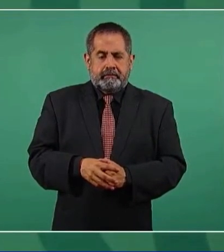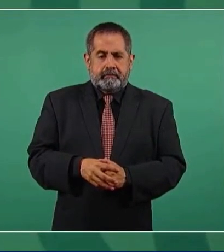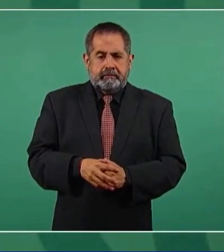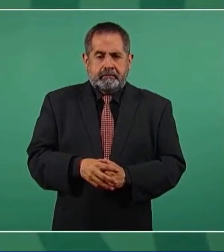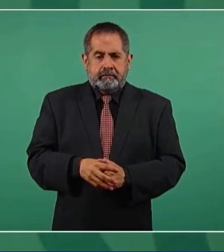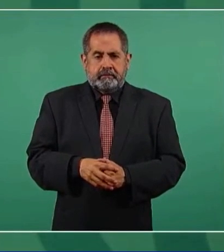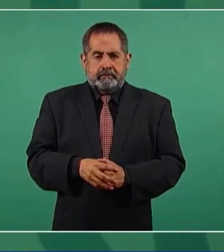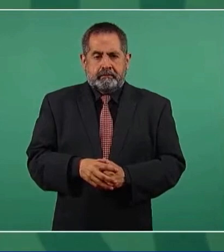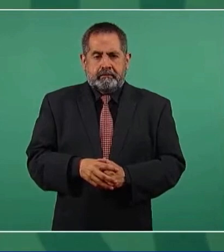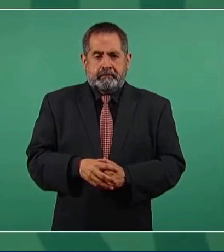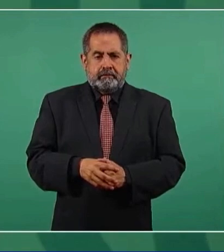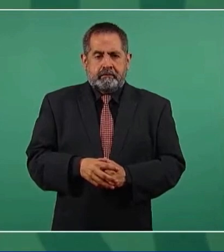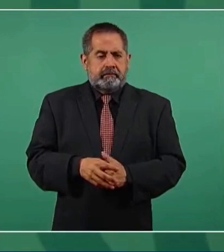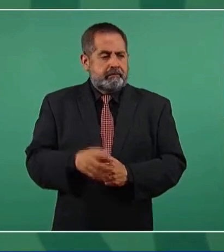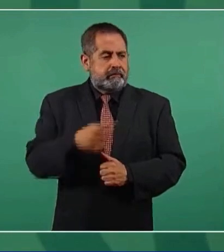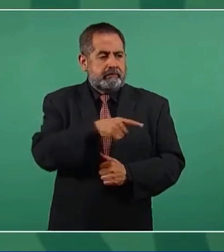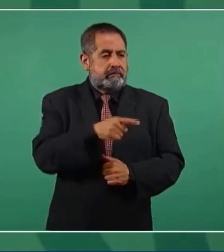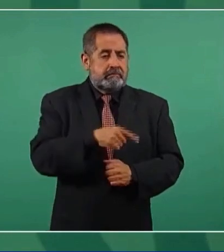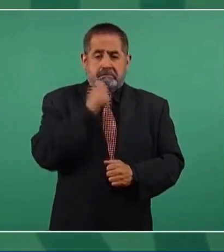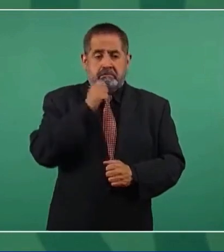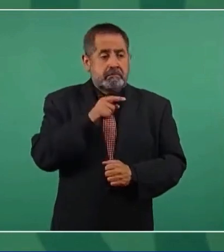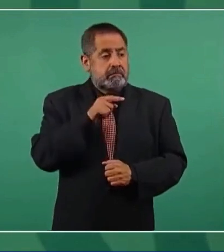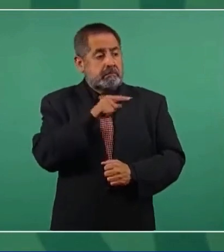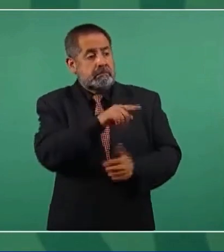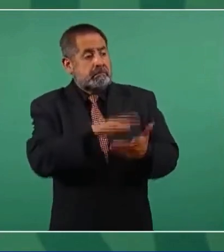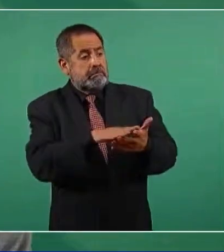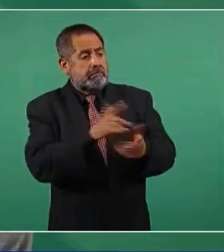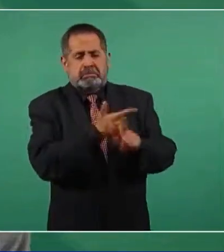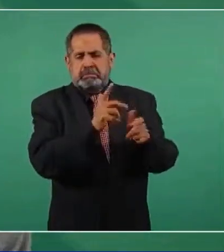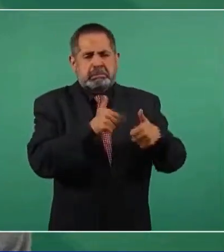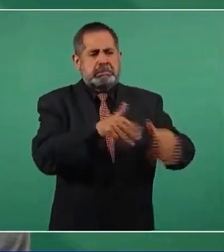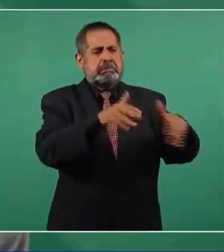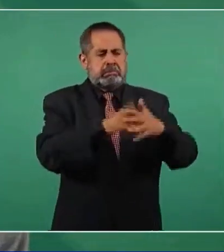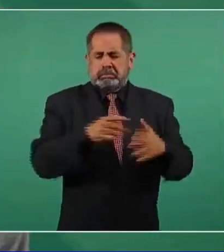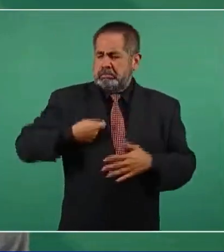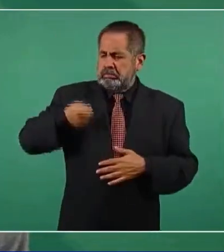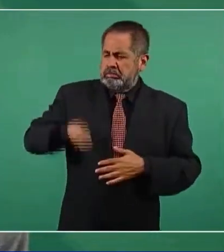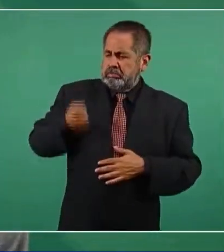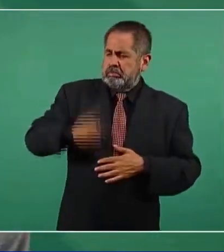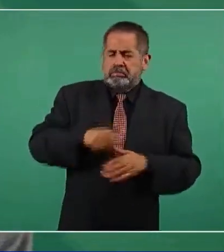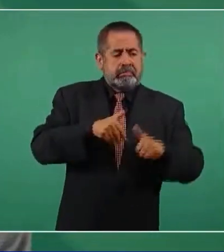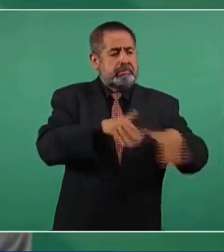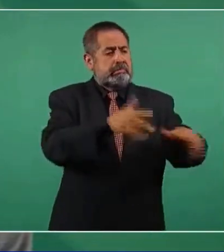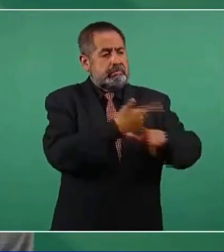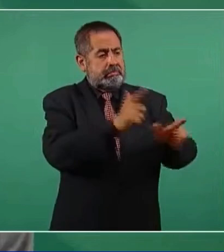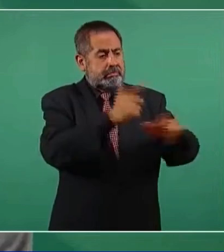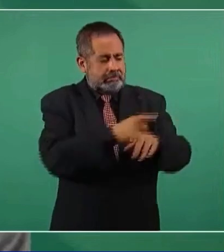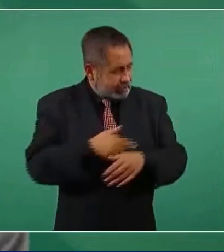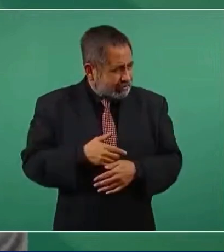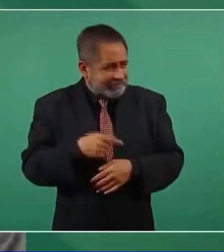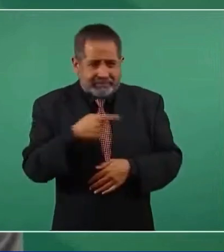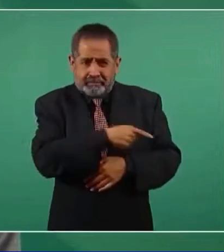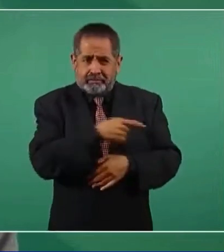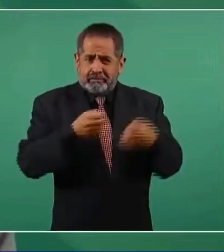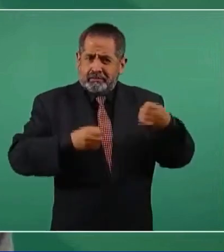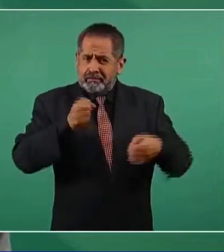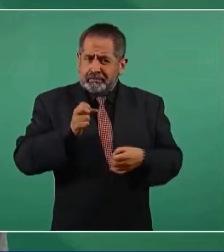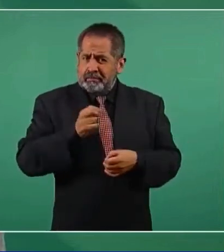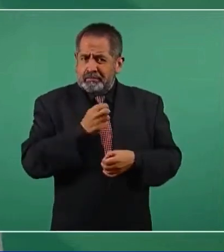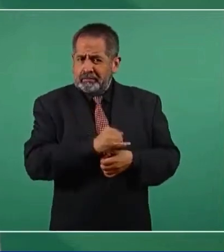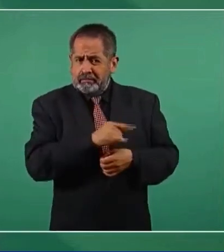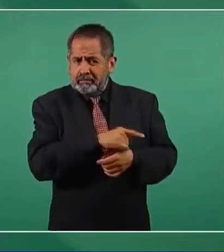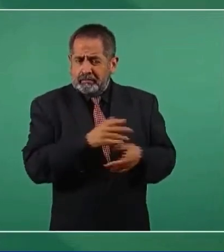La libertad de delincuentes, de